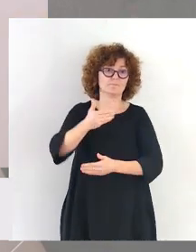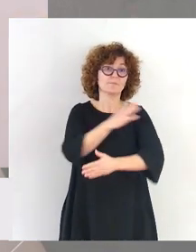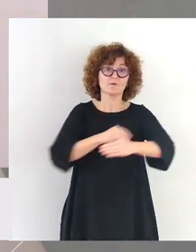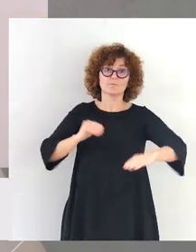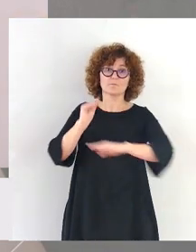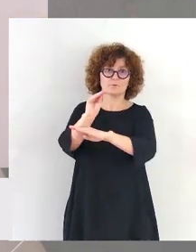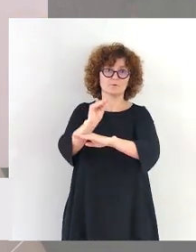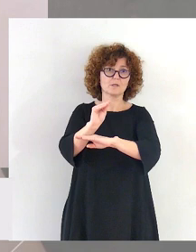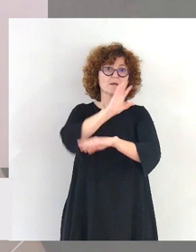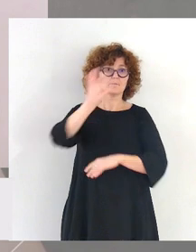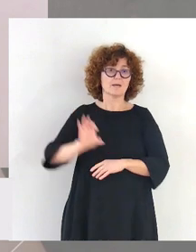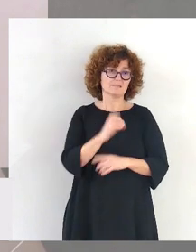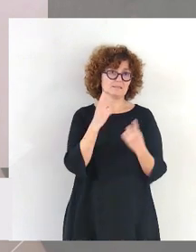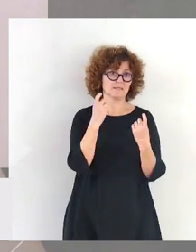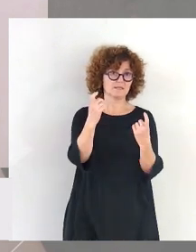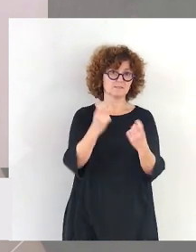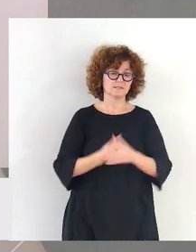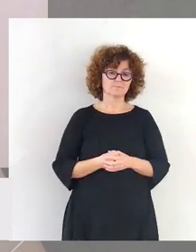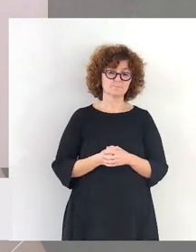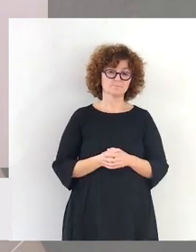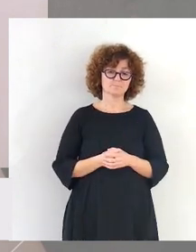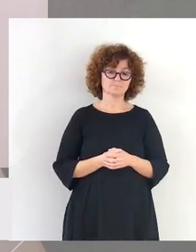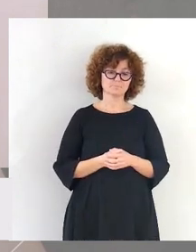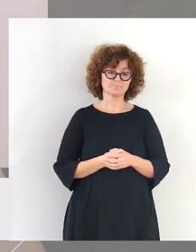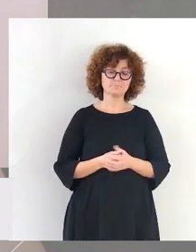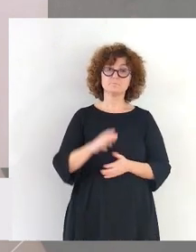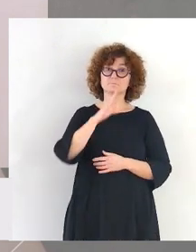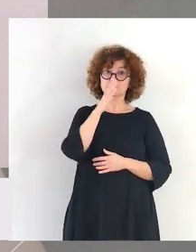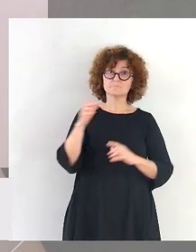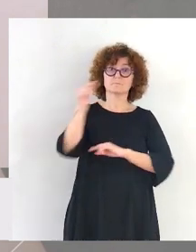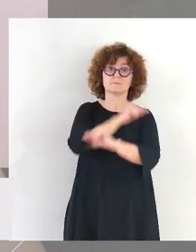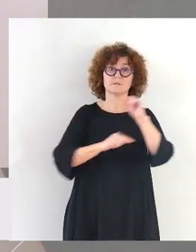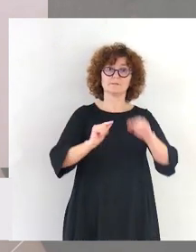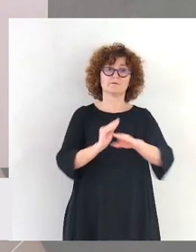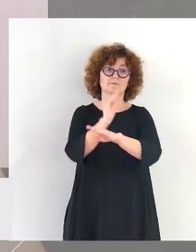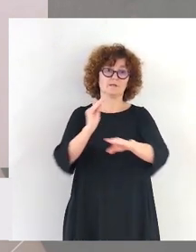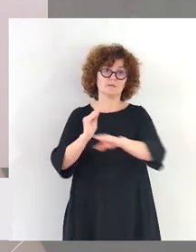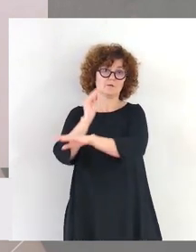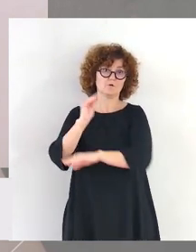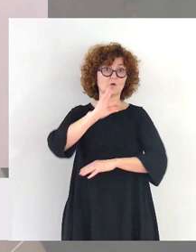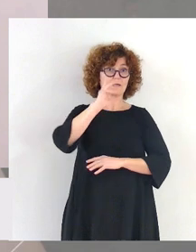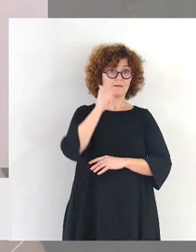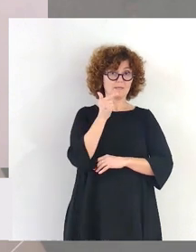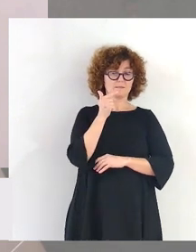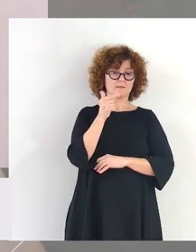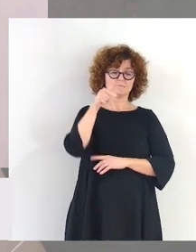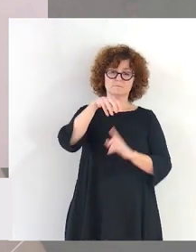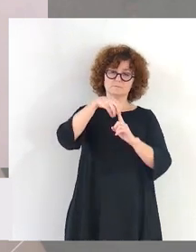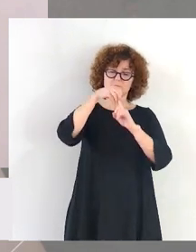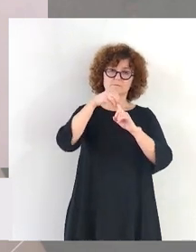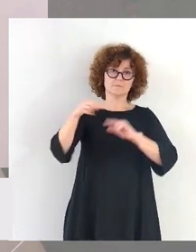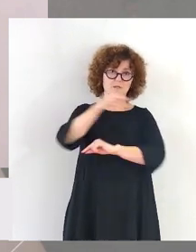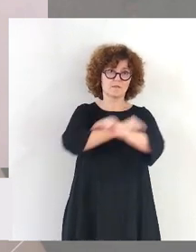ayudar a los países que más lo necesitan precisamente el debate sobre financiación climática va a estar en el centro de la